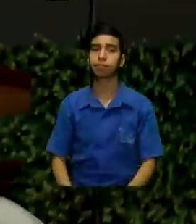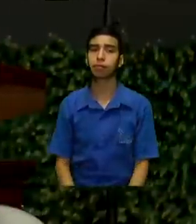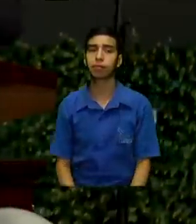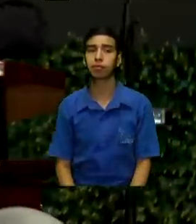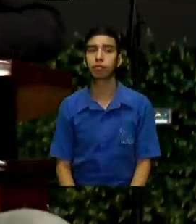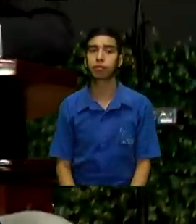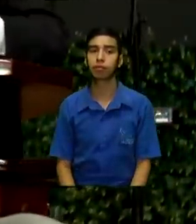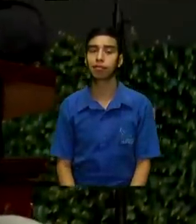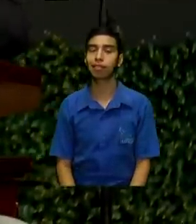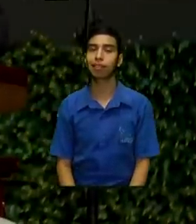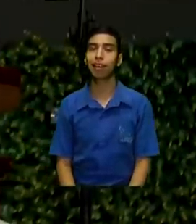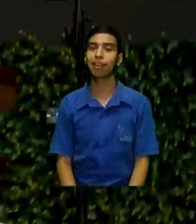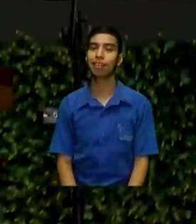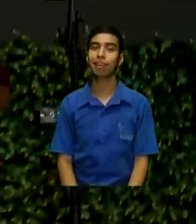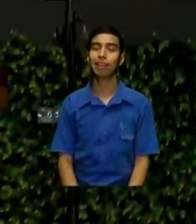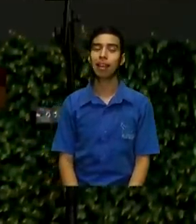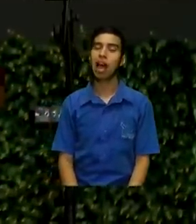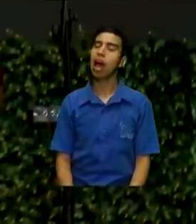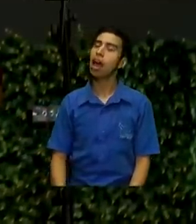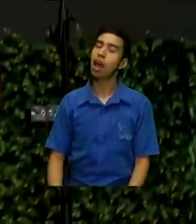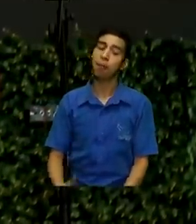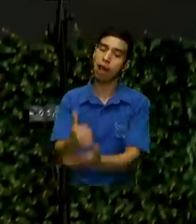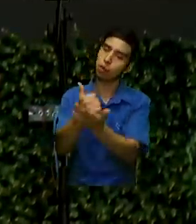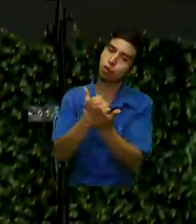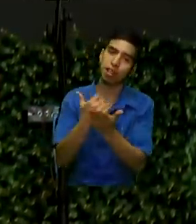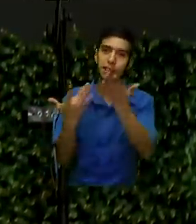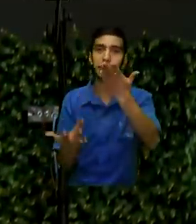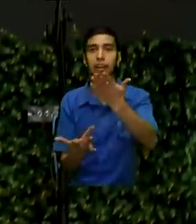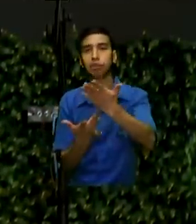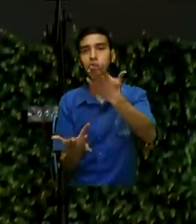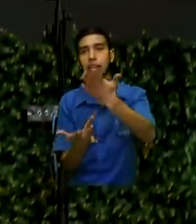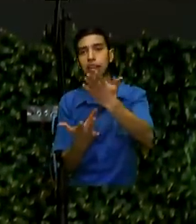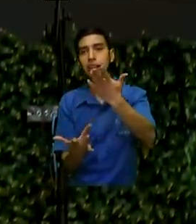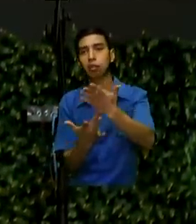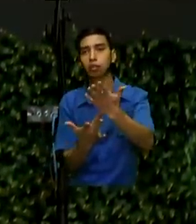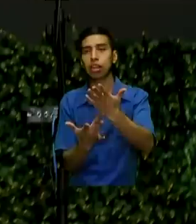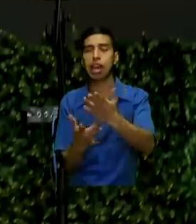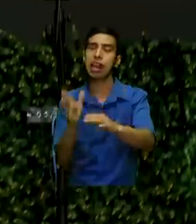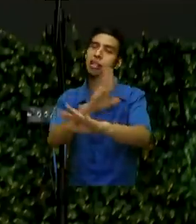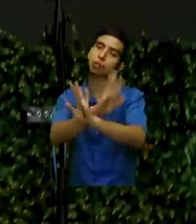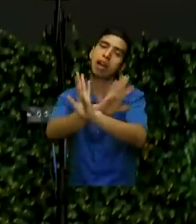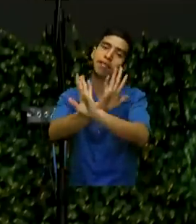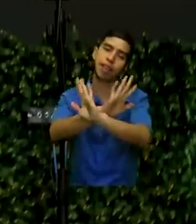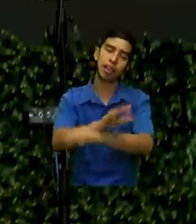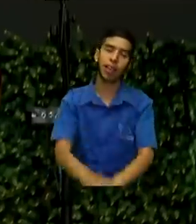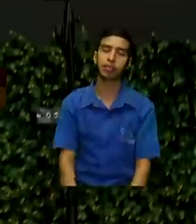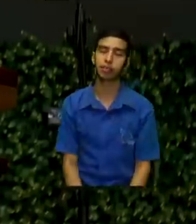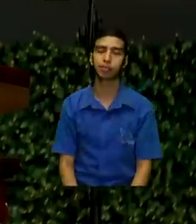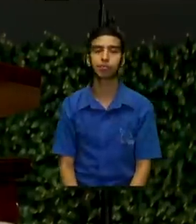Aquellos también están peleando la batalla ahí con la tecnología, ¿eh? Pero está bueno. No hay problema.